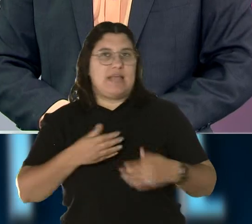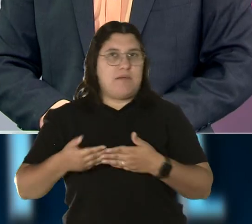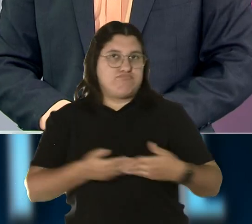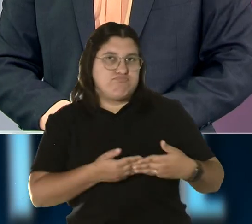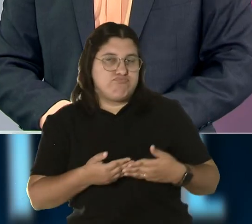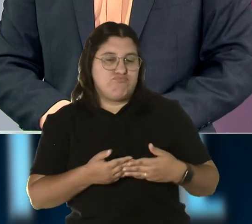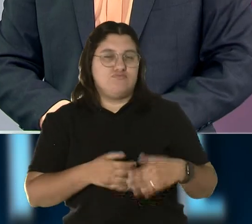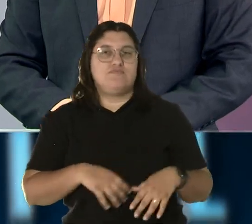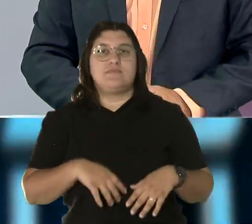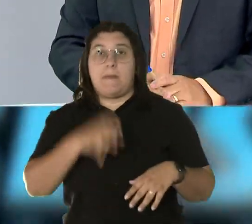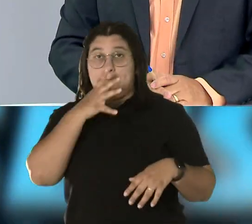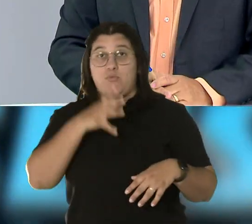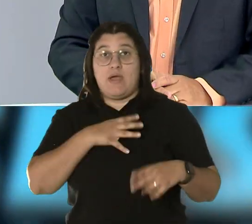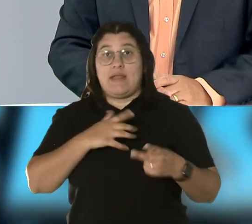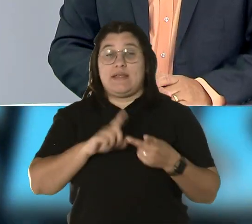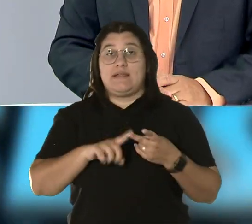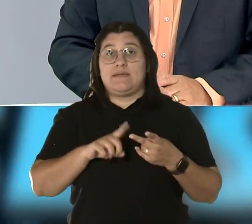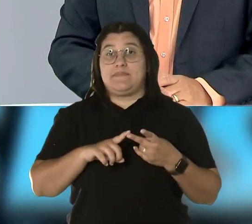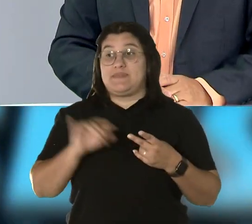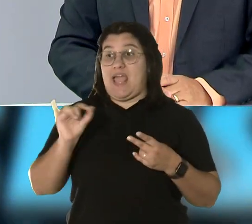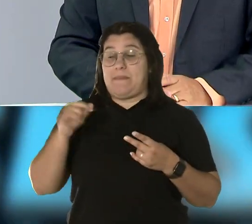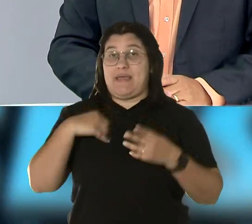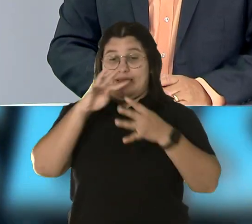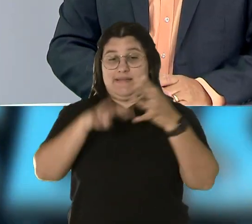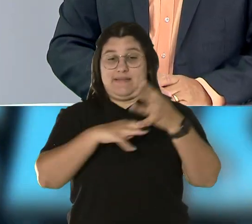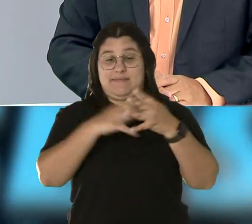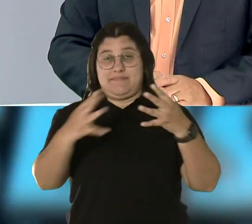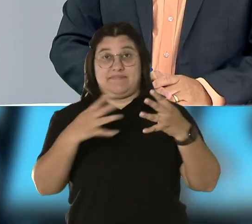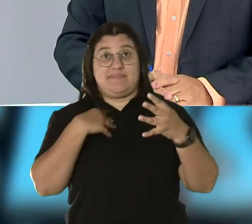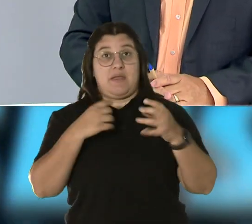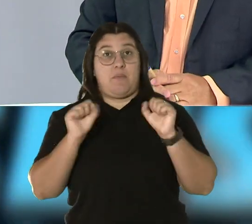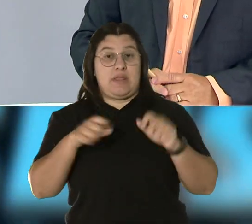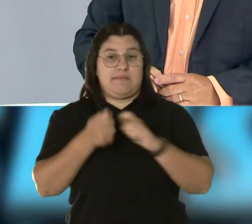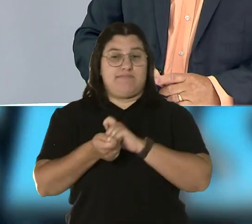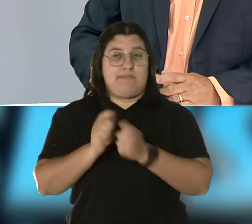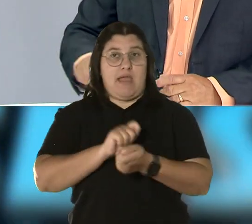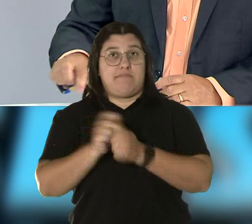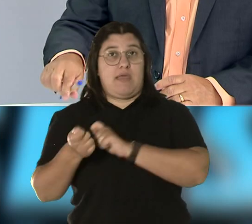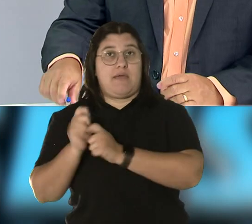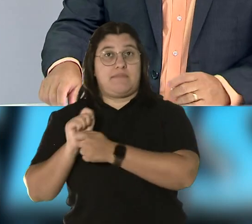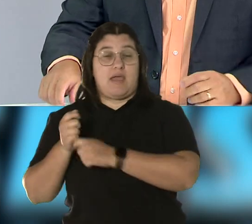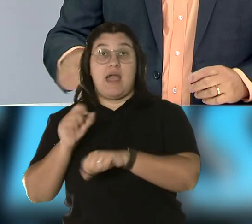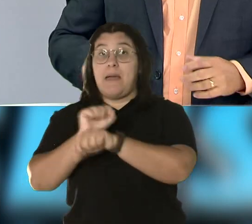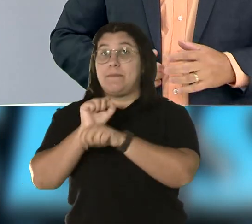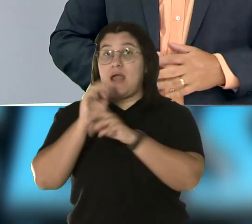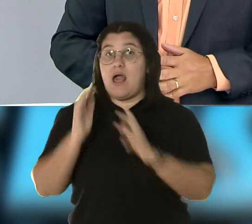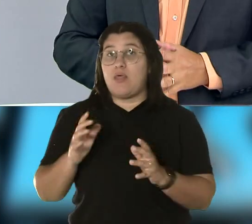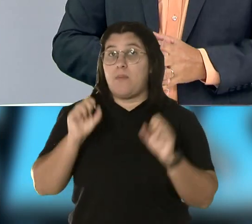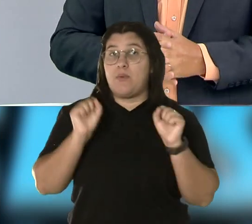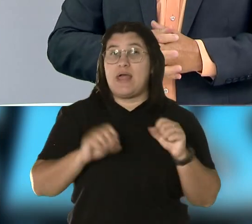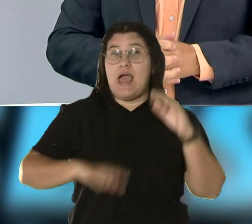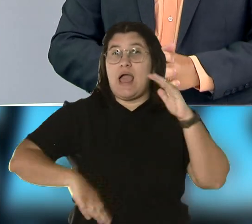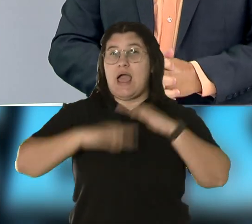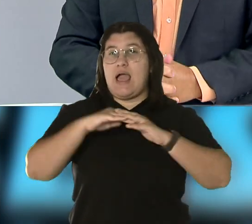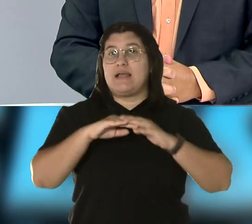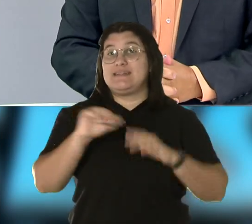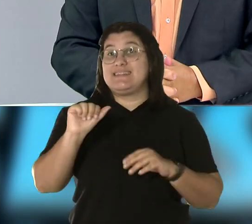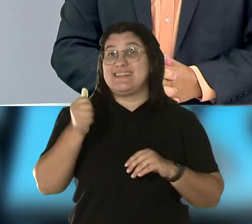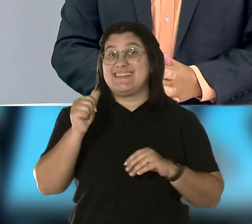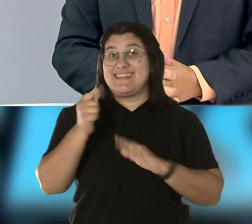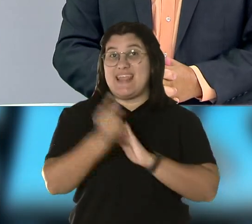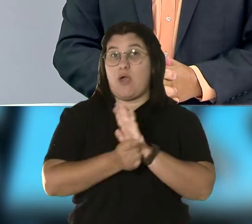condiciones flexibles de trabajo. Está el itinerario de trabajo semanal alterno, el que un empleado puede trabajar hasta un máximo de